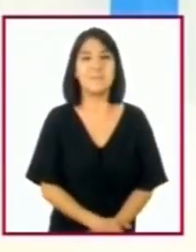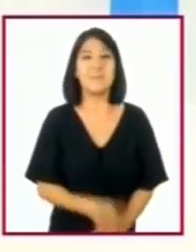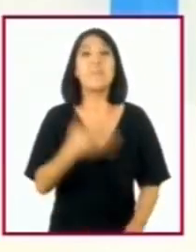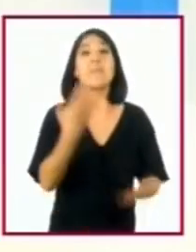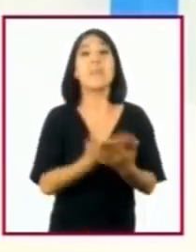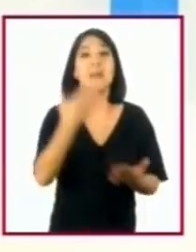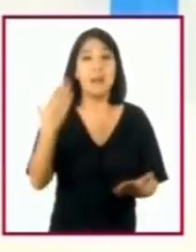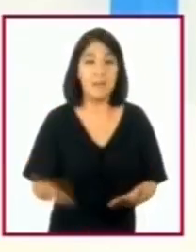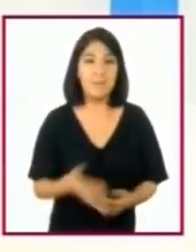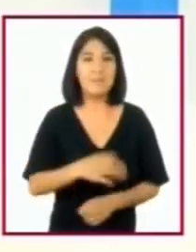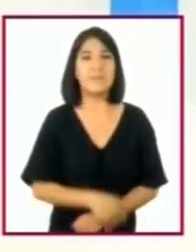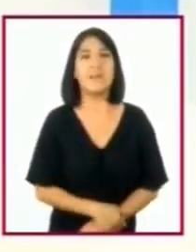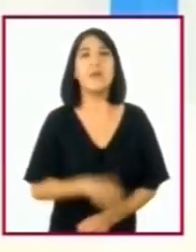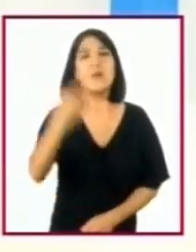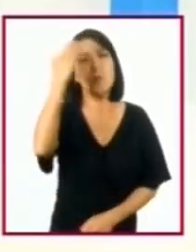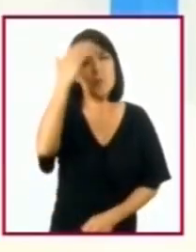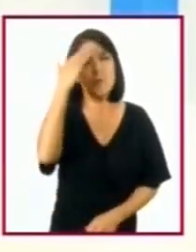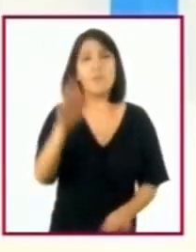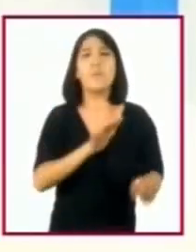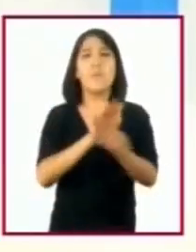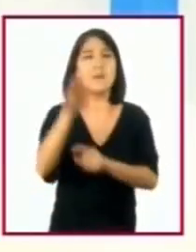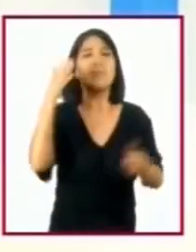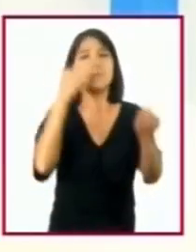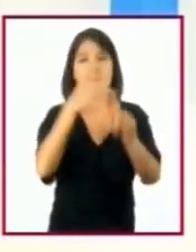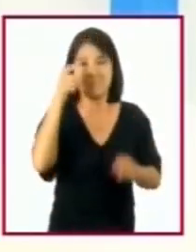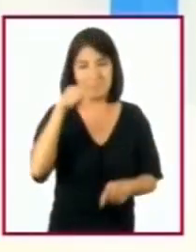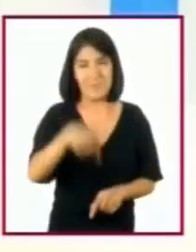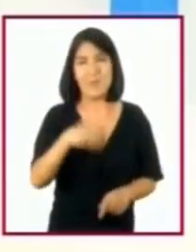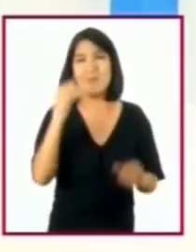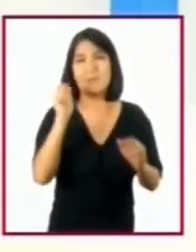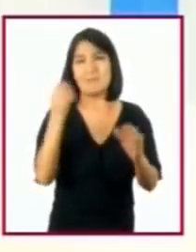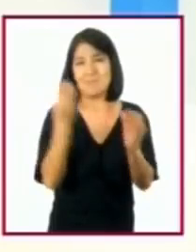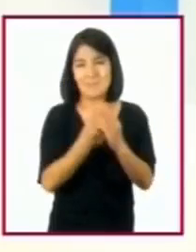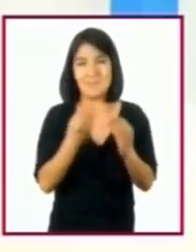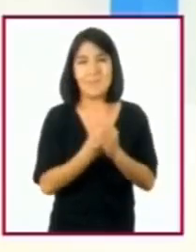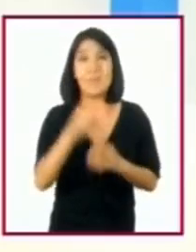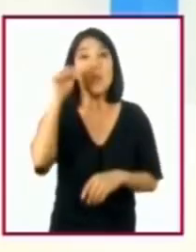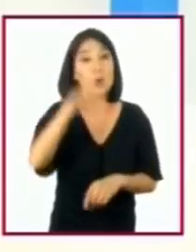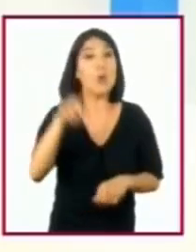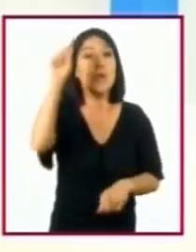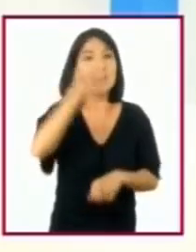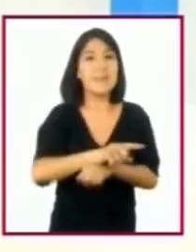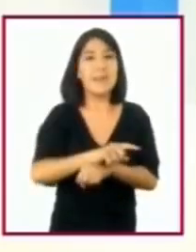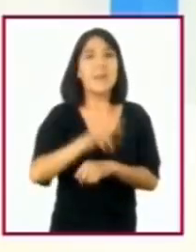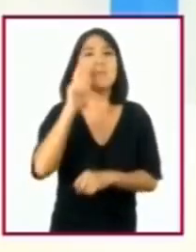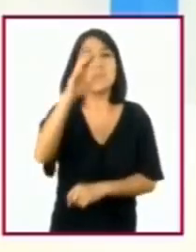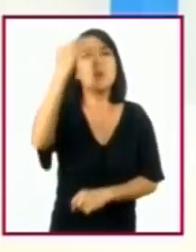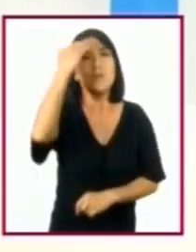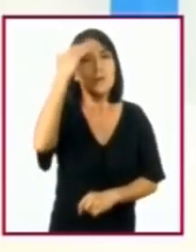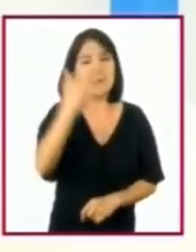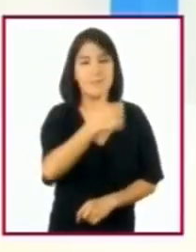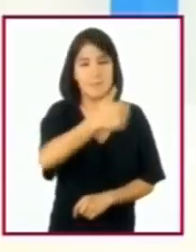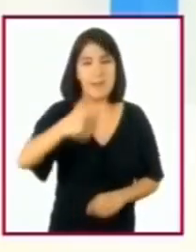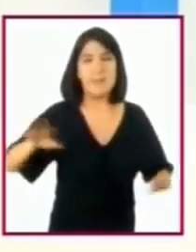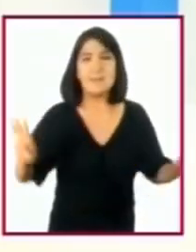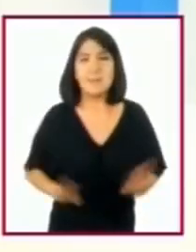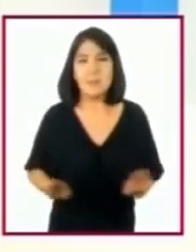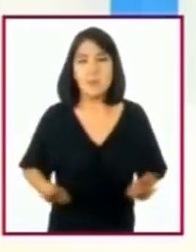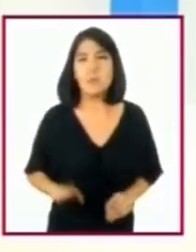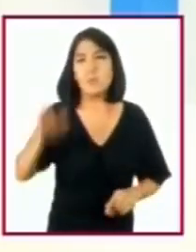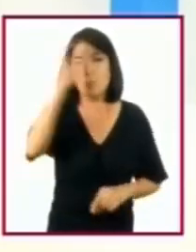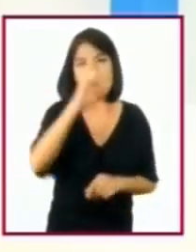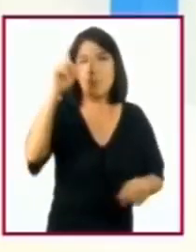Ahora, conozcamos el propósito de esta sesión. El día de hoy reconoceremos las características culturales de